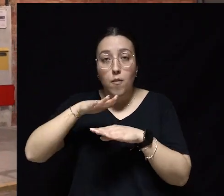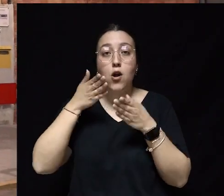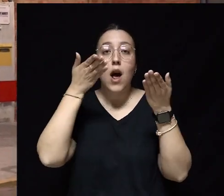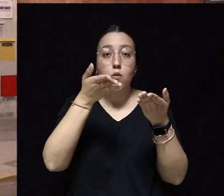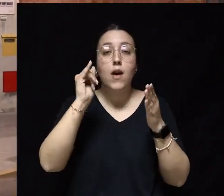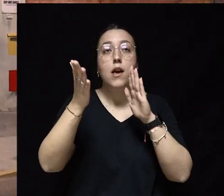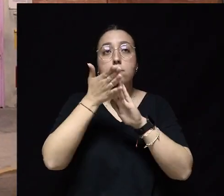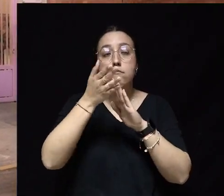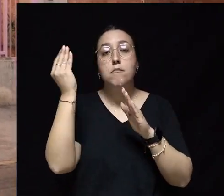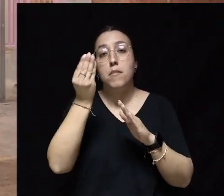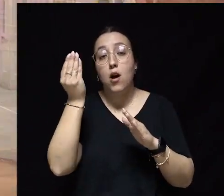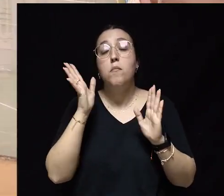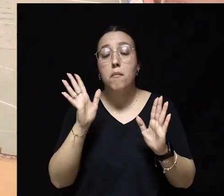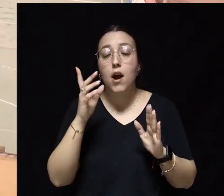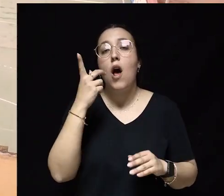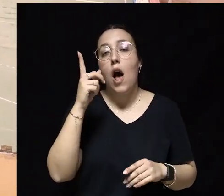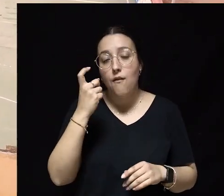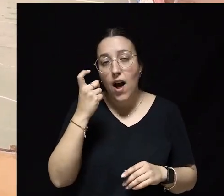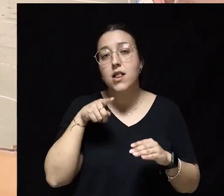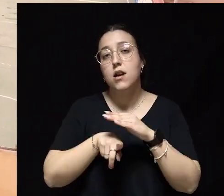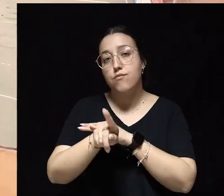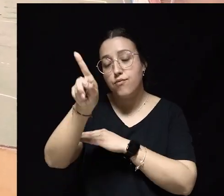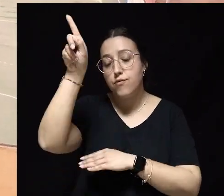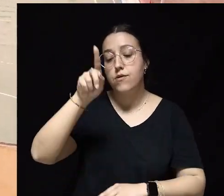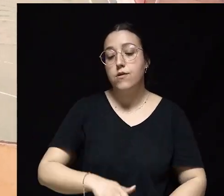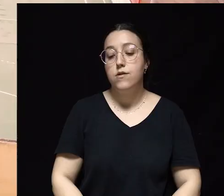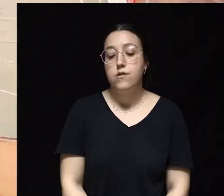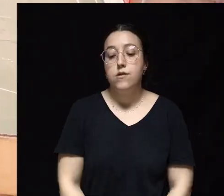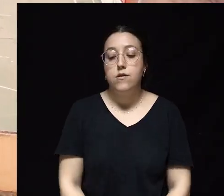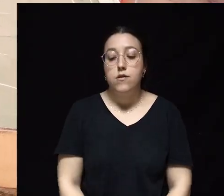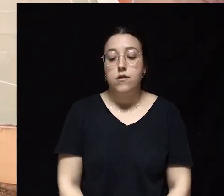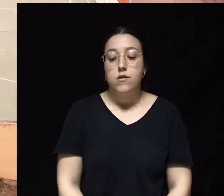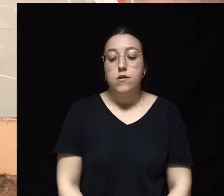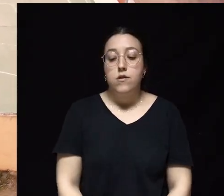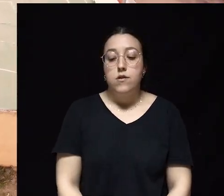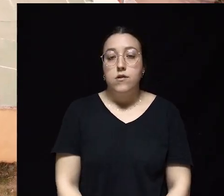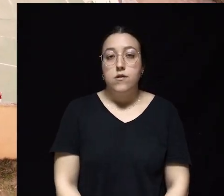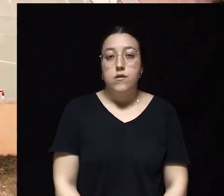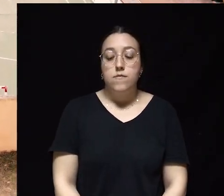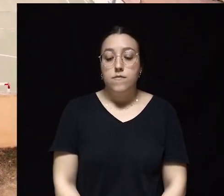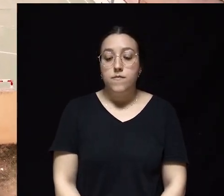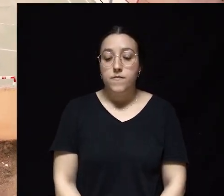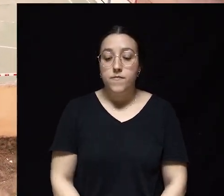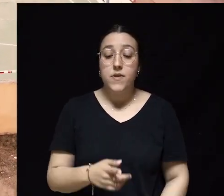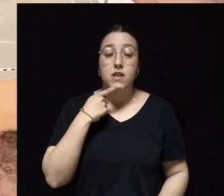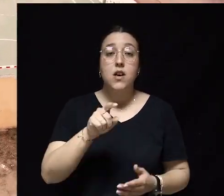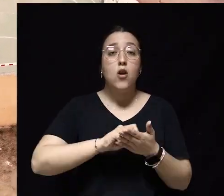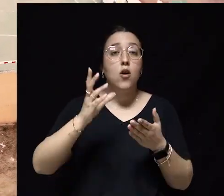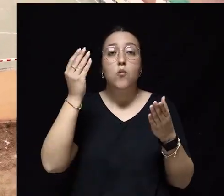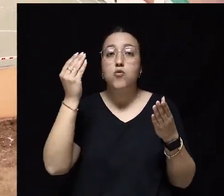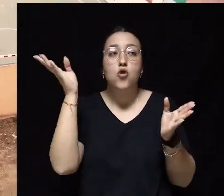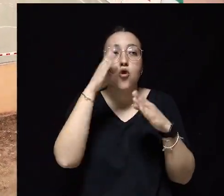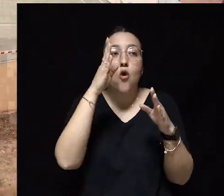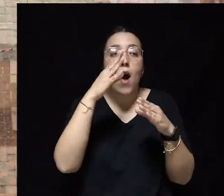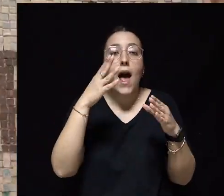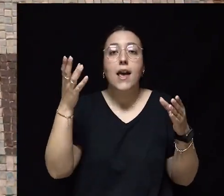por su antigüedad, tienen que mejorar en cuanto a la adaptabilidad y a la movilidad. No hay, por ejemplo, un espacio para